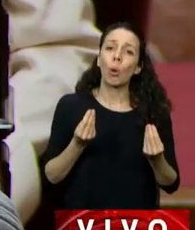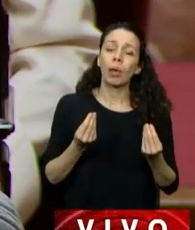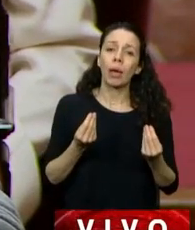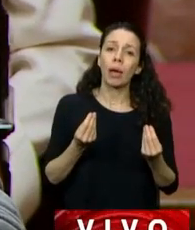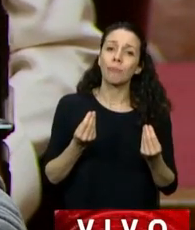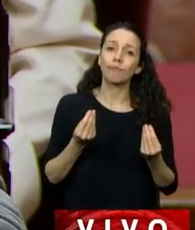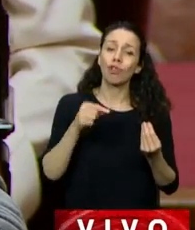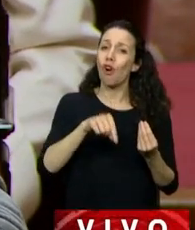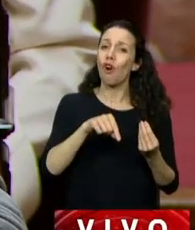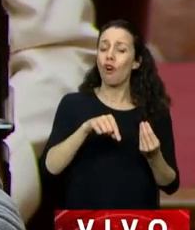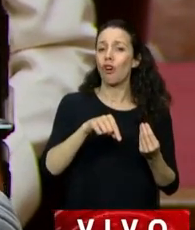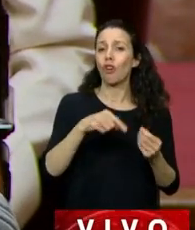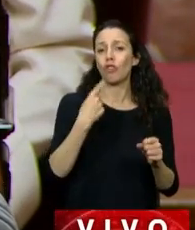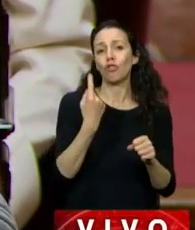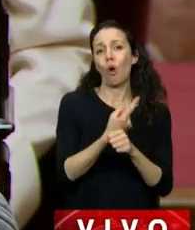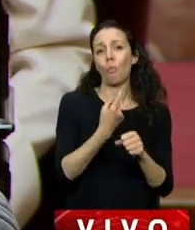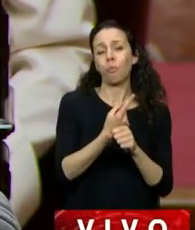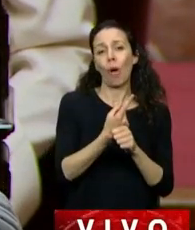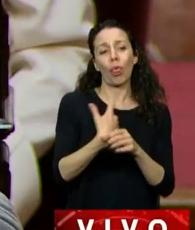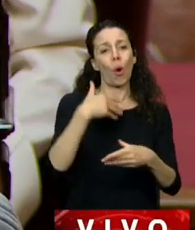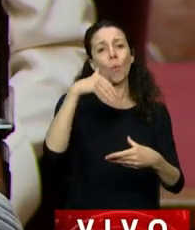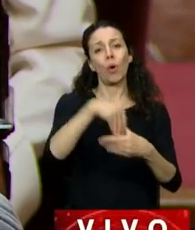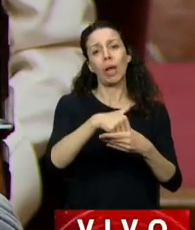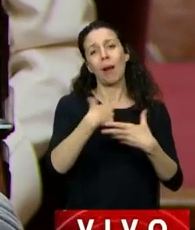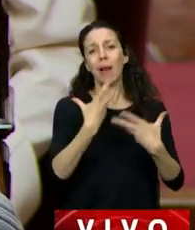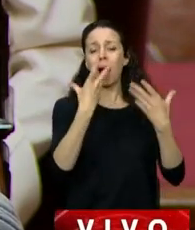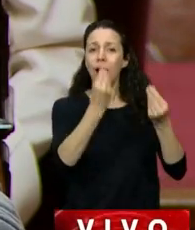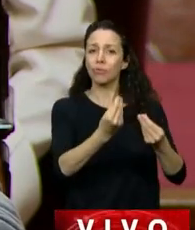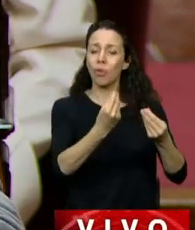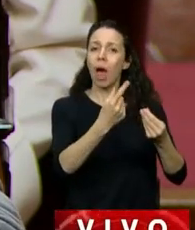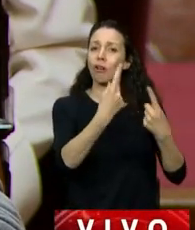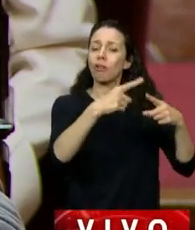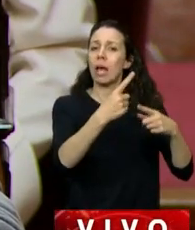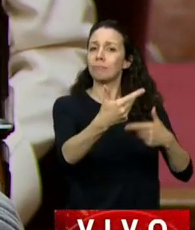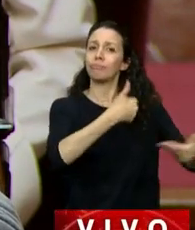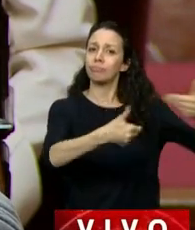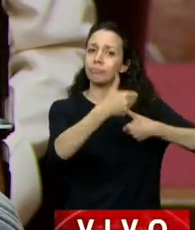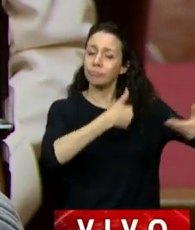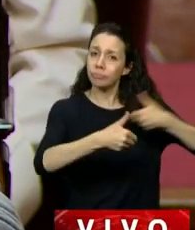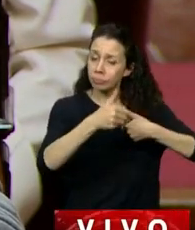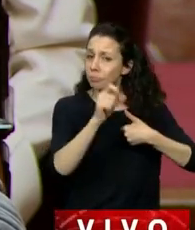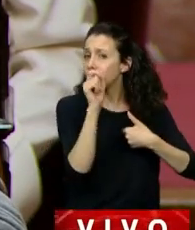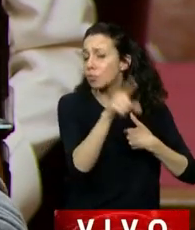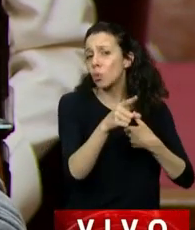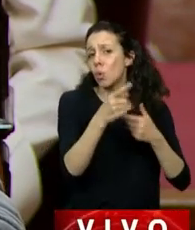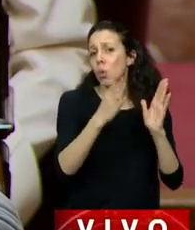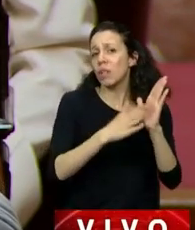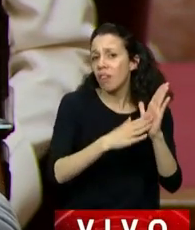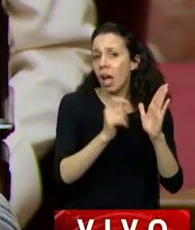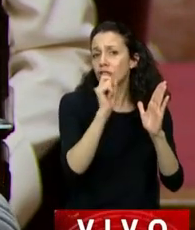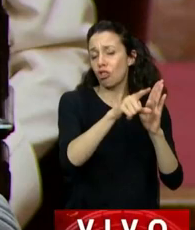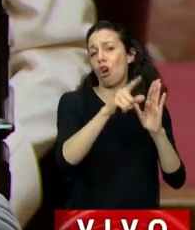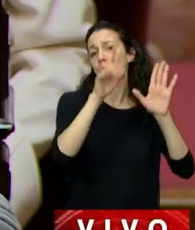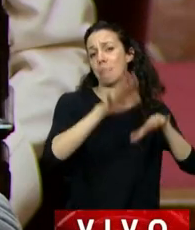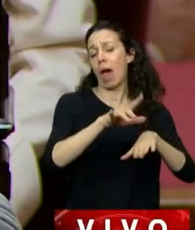poder satisfacer con nuestro voto lo que nos reclamaron con total justeza con su paro